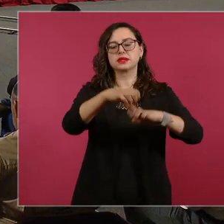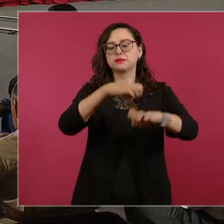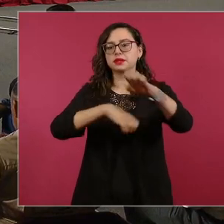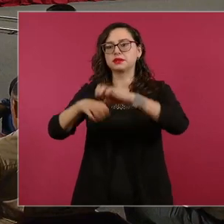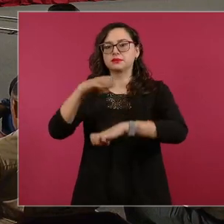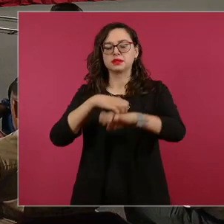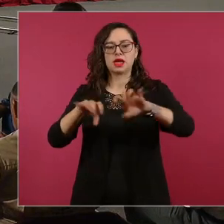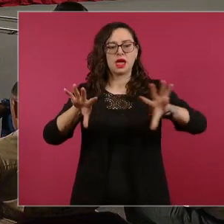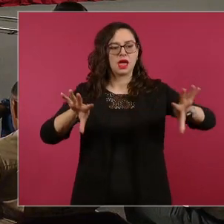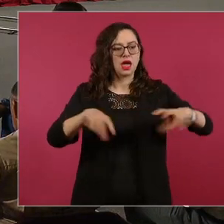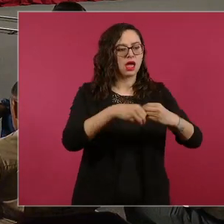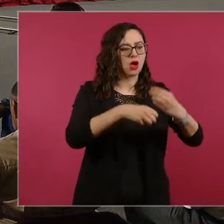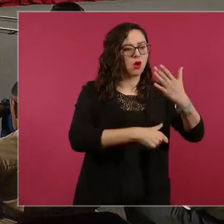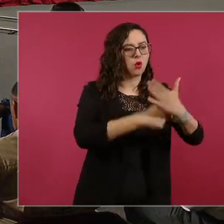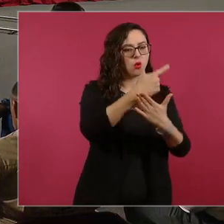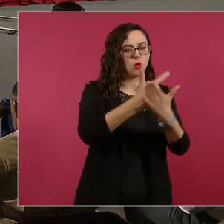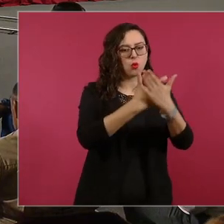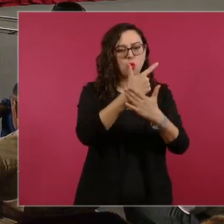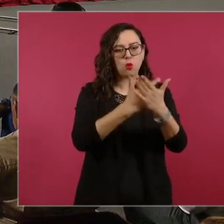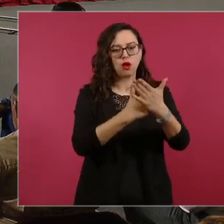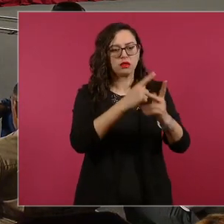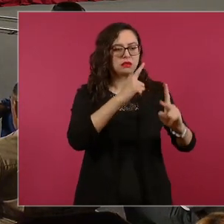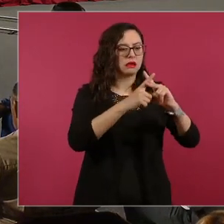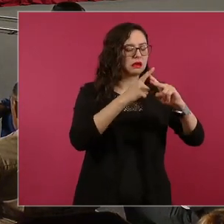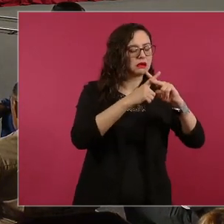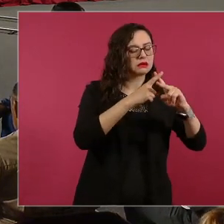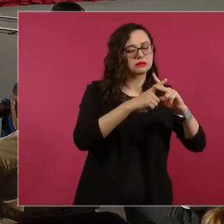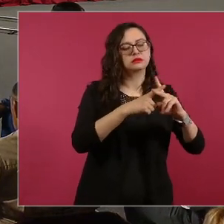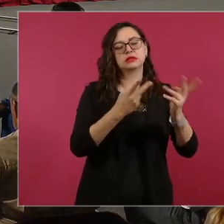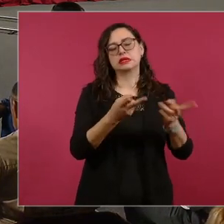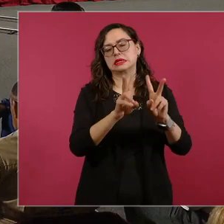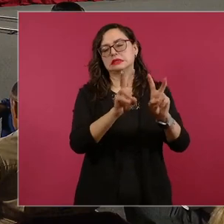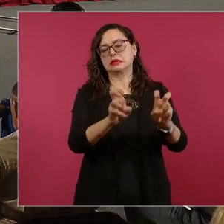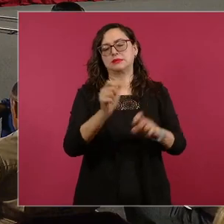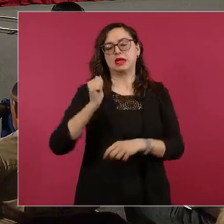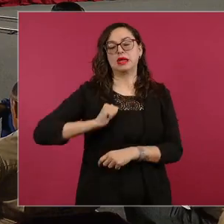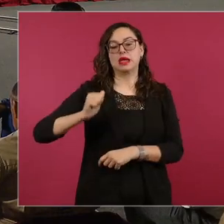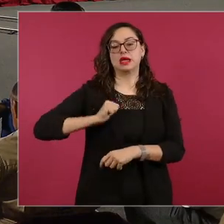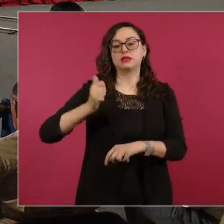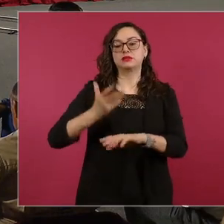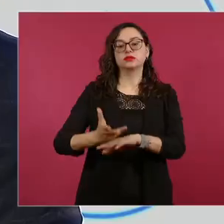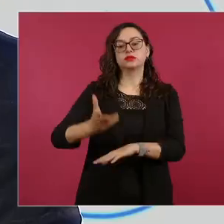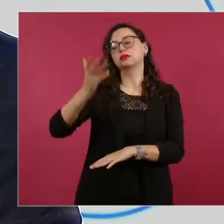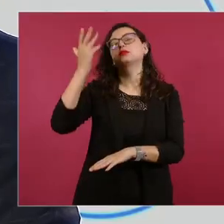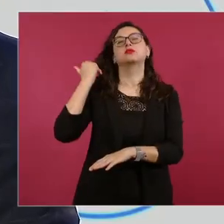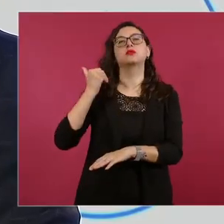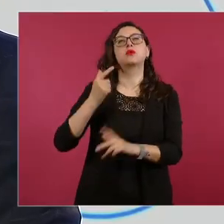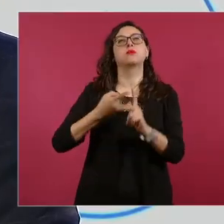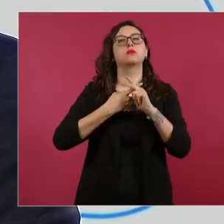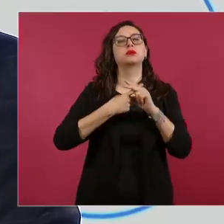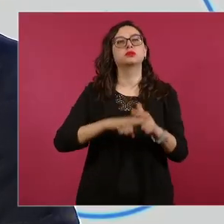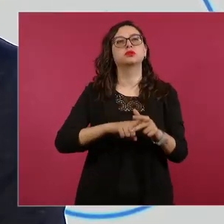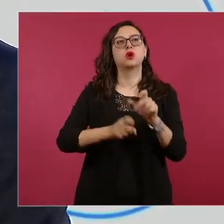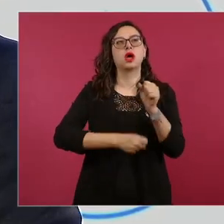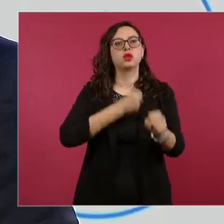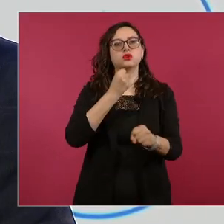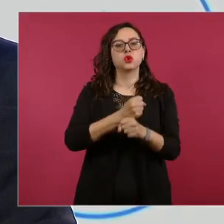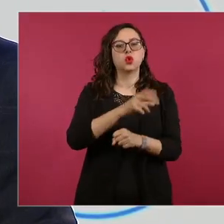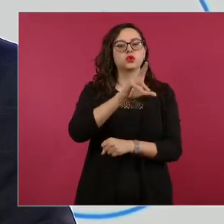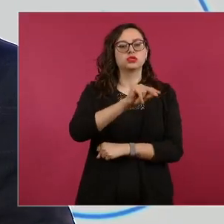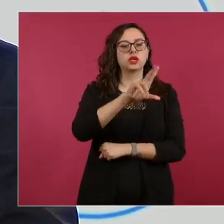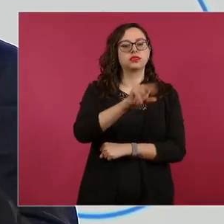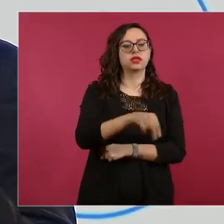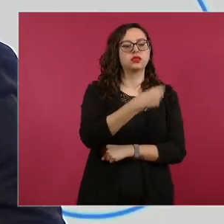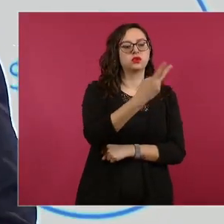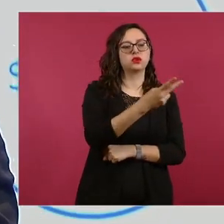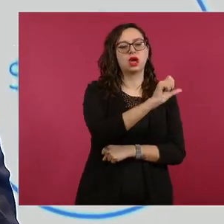viejo, que es un tema que se dio del ochenta y dos al dos mil trece y